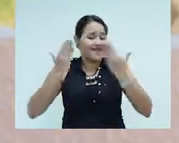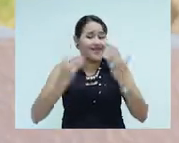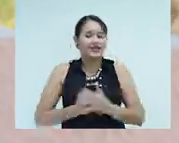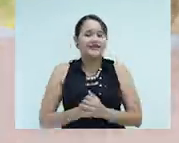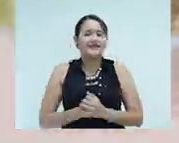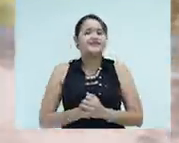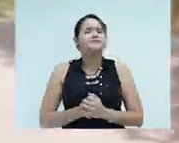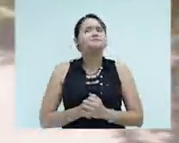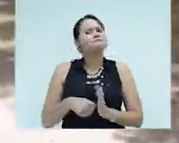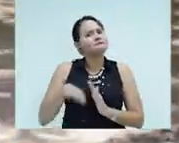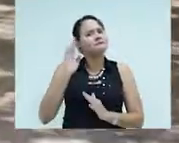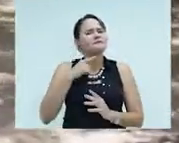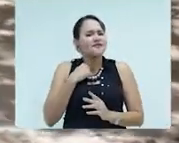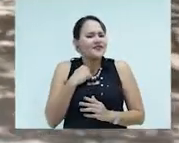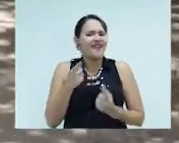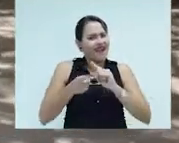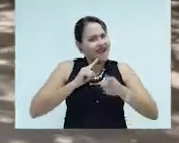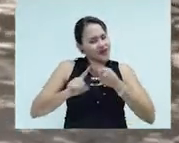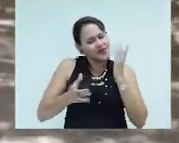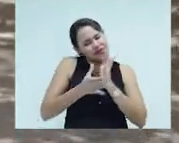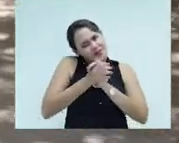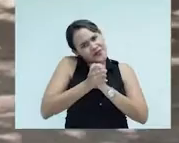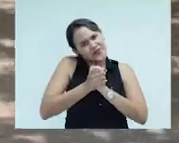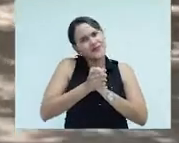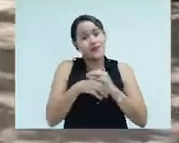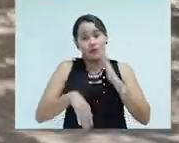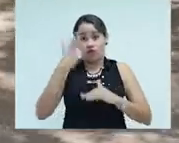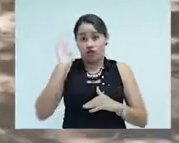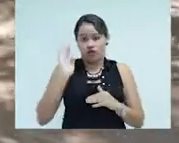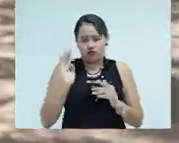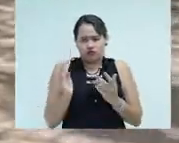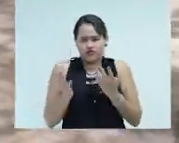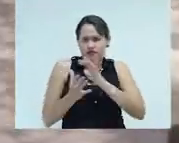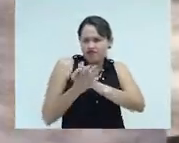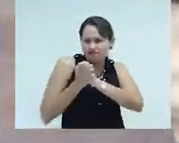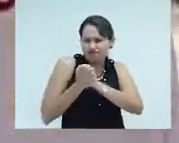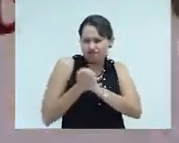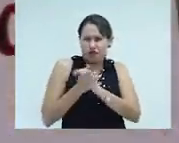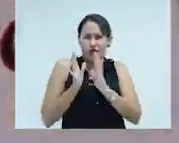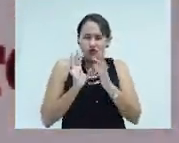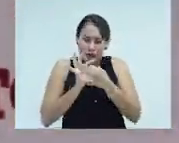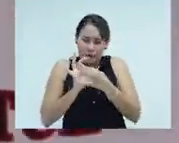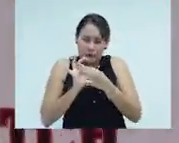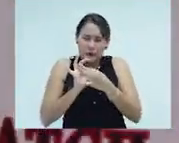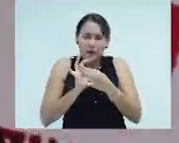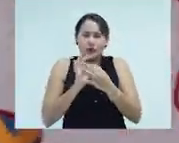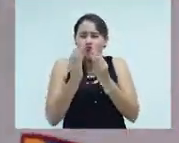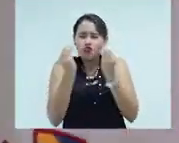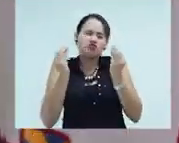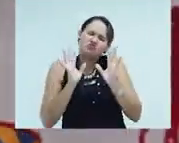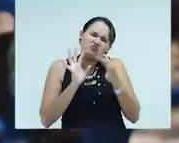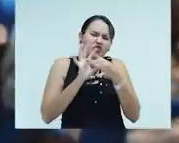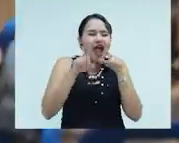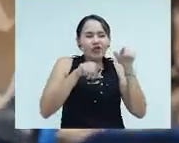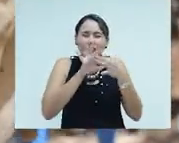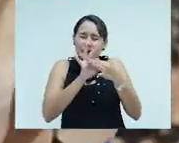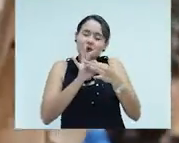amable con las demás personas. Me gusta tener amigos, no son muy íntimos, pero tengo